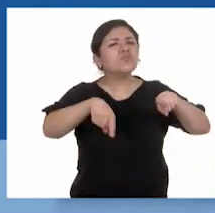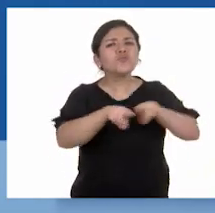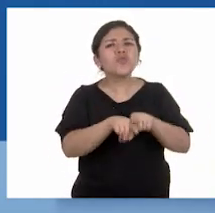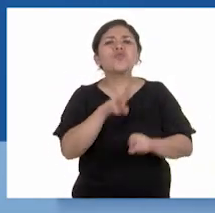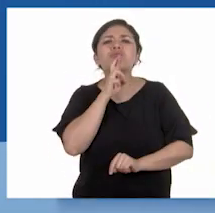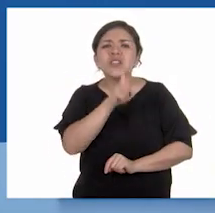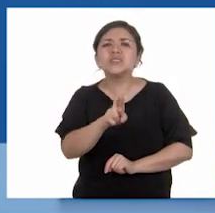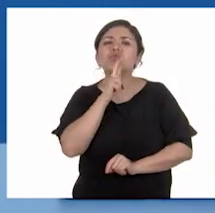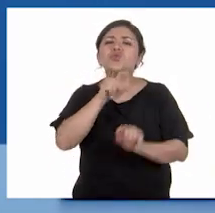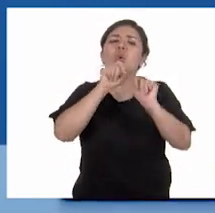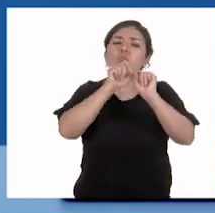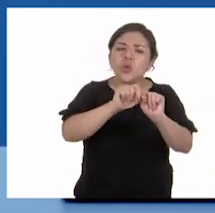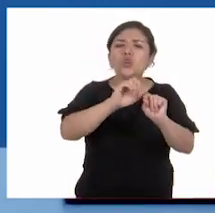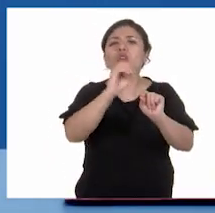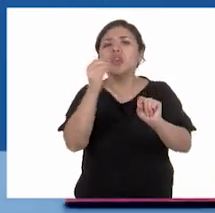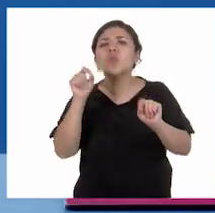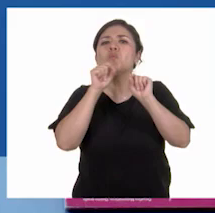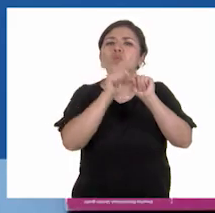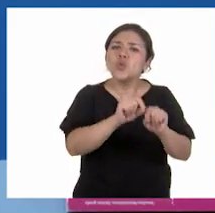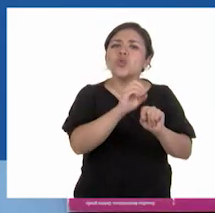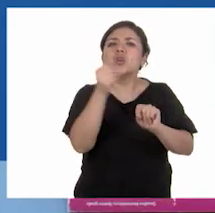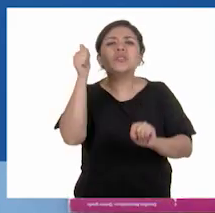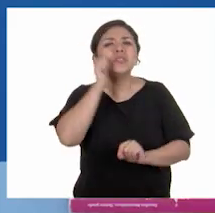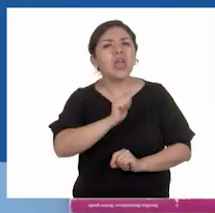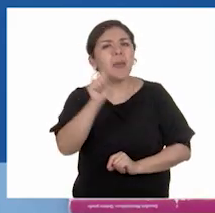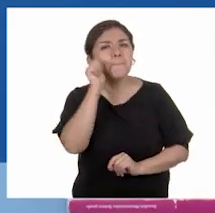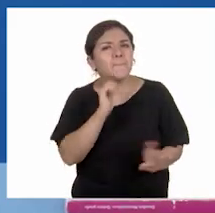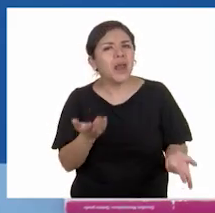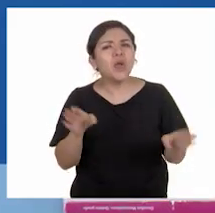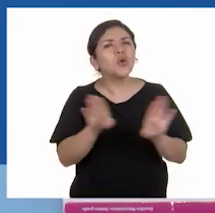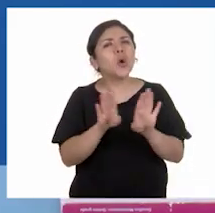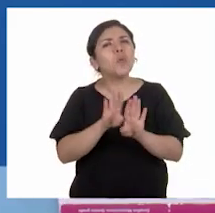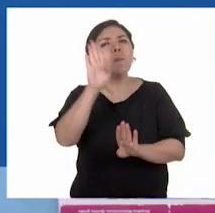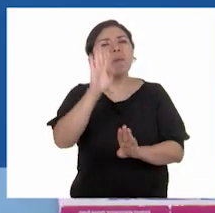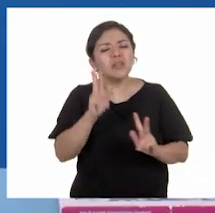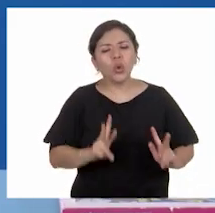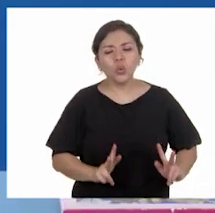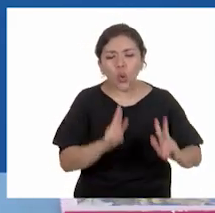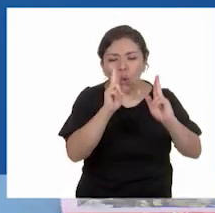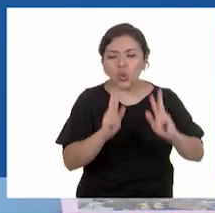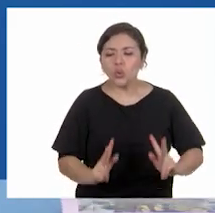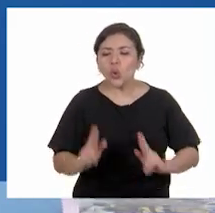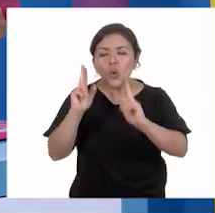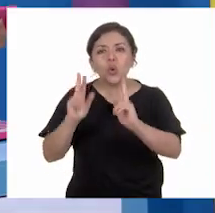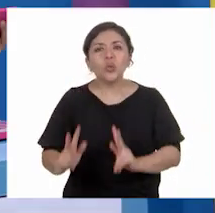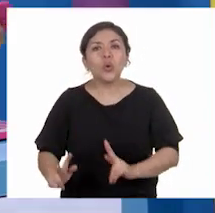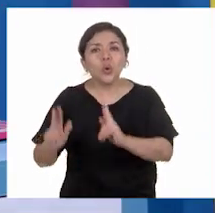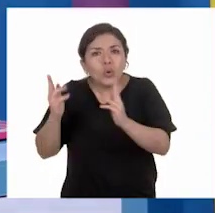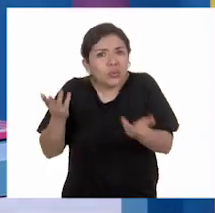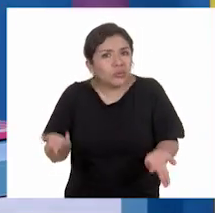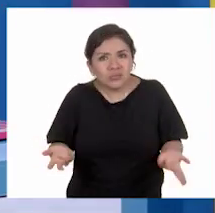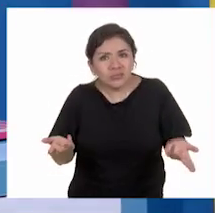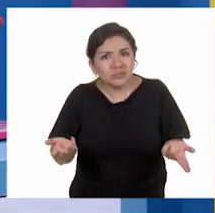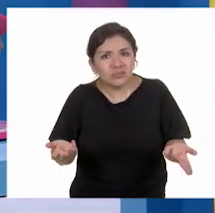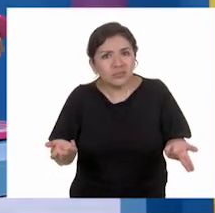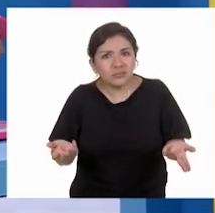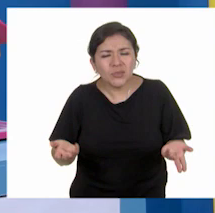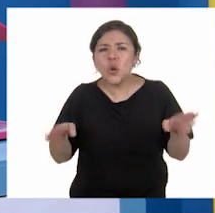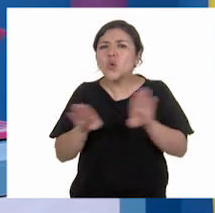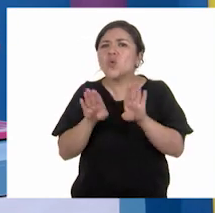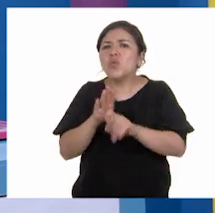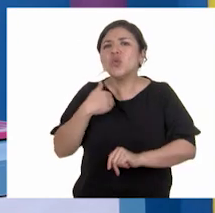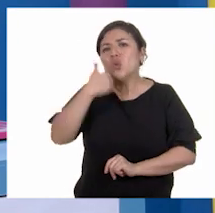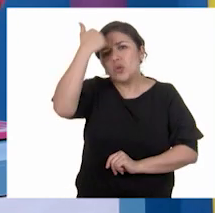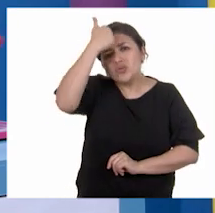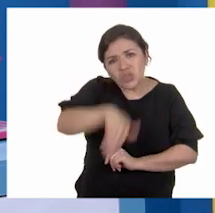números decimales. Es decir, como pedazos de enteros. Entonces, ¿cómo puede